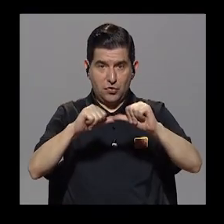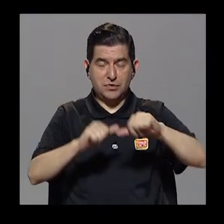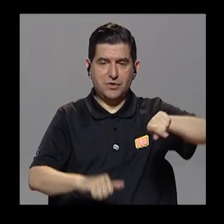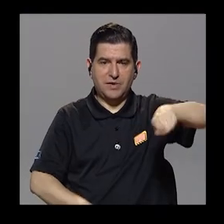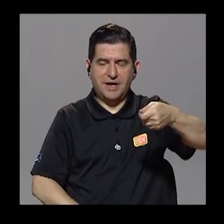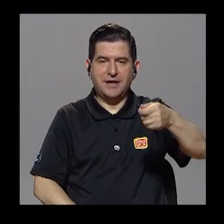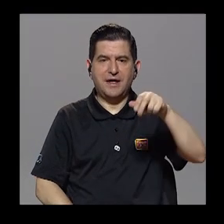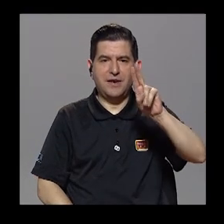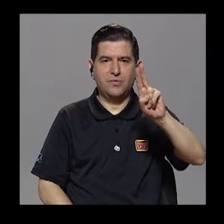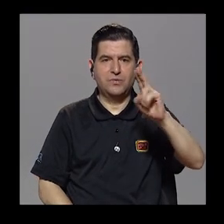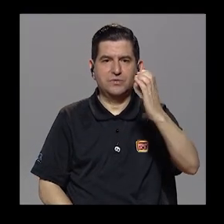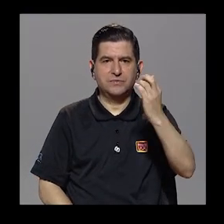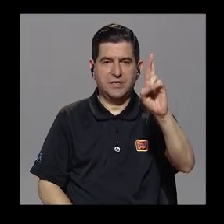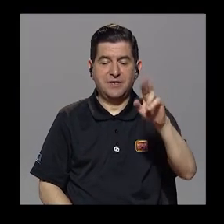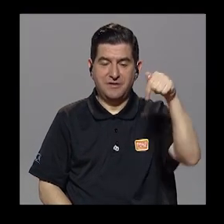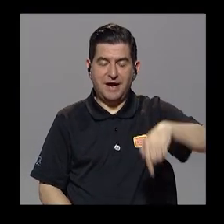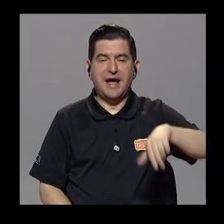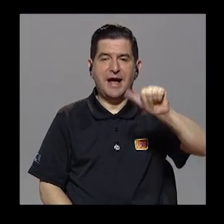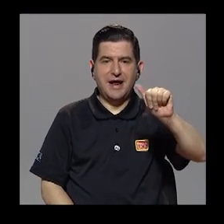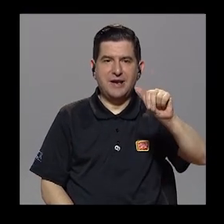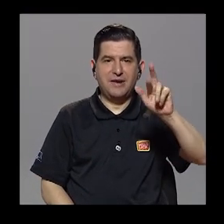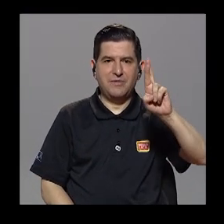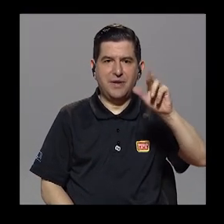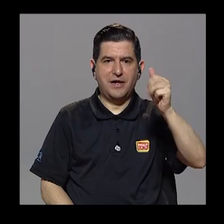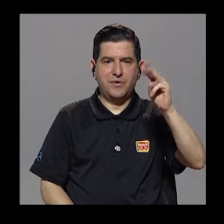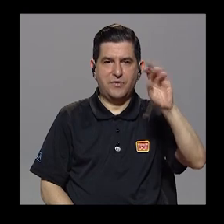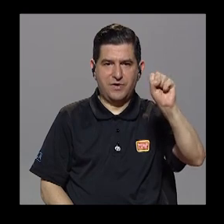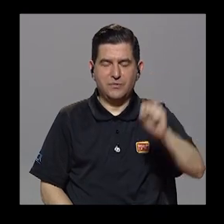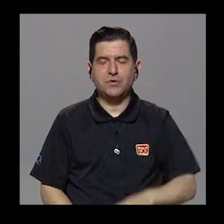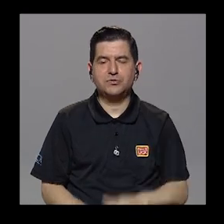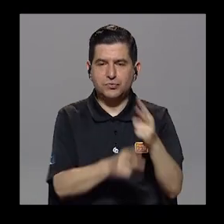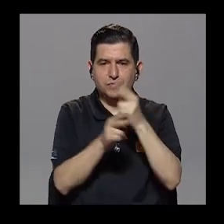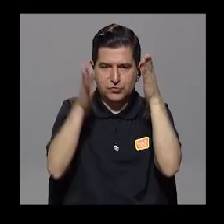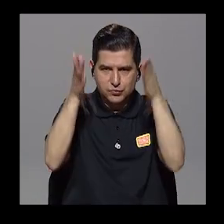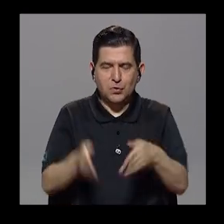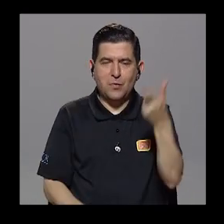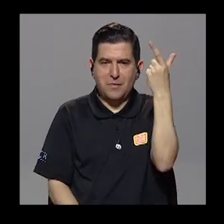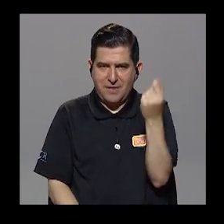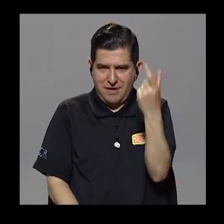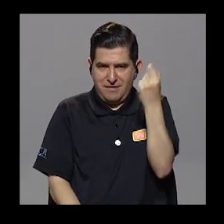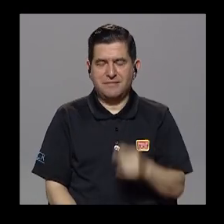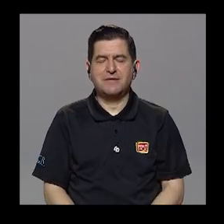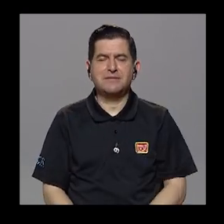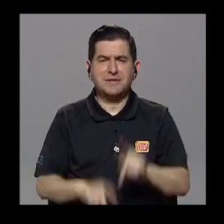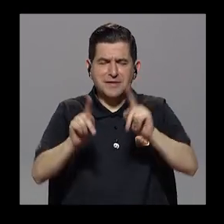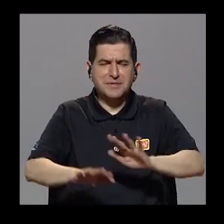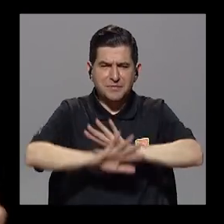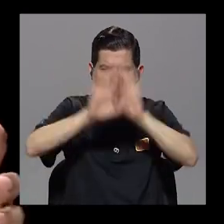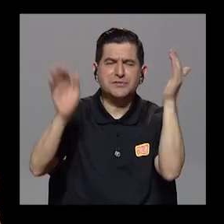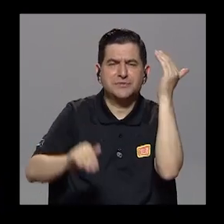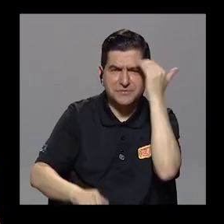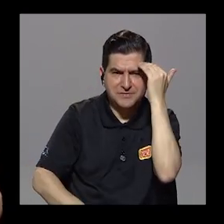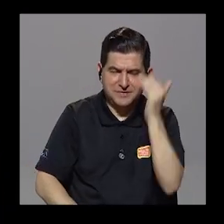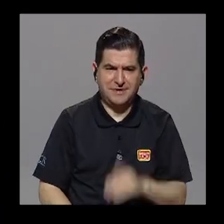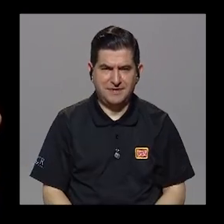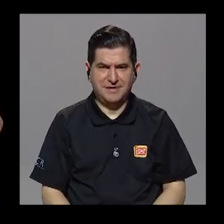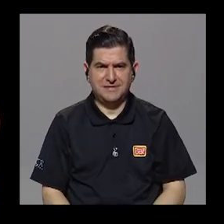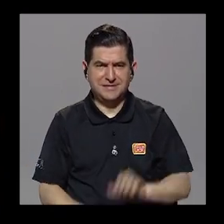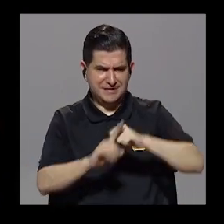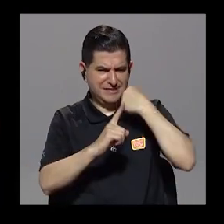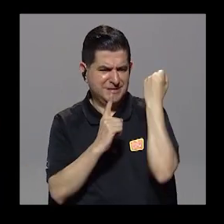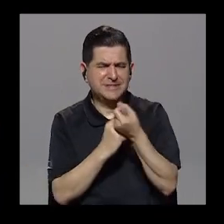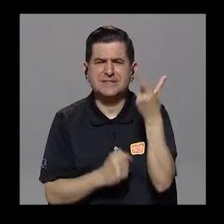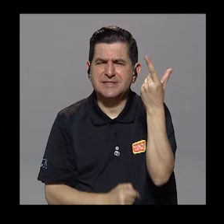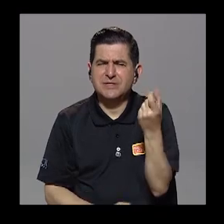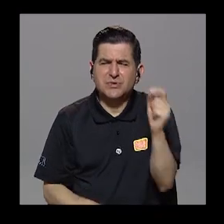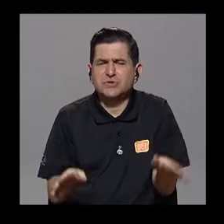Regresamos desde los estudios del Canal Universidad de Costa Rica. Estoy con don Álvaro Ramos, superintendente de pensiones. Don Álvaro, para que la gente le quede claro cómo estamos